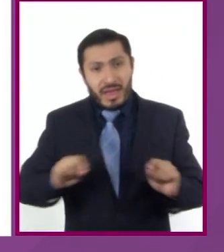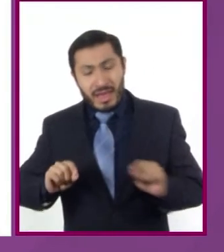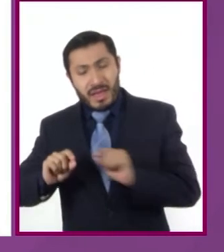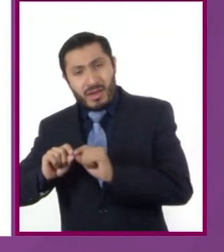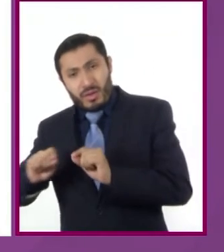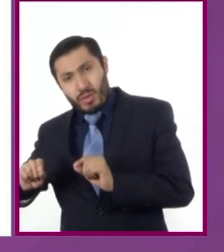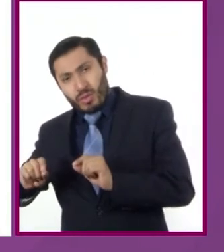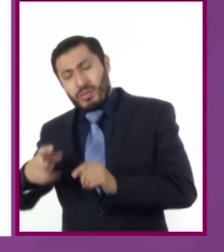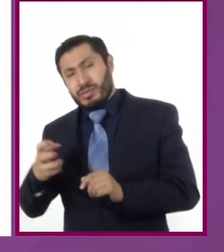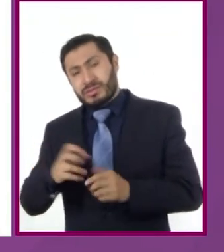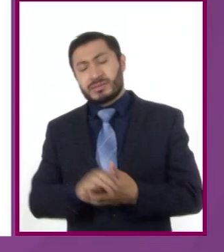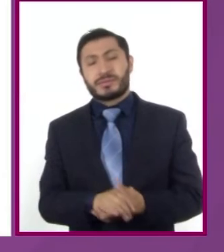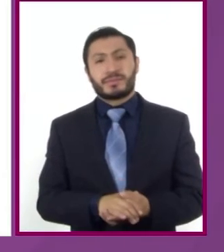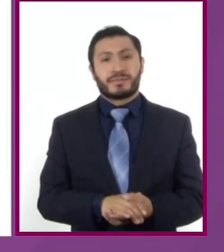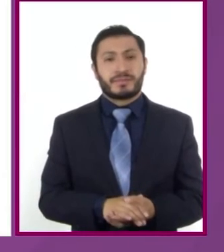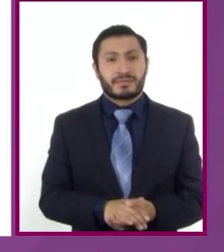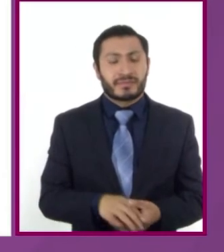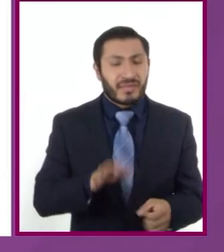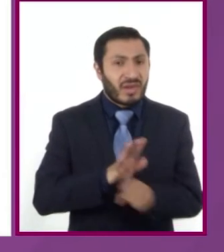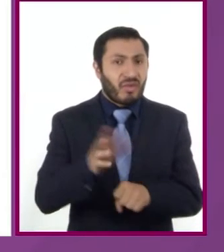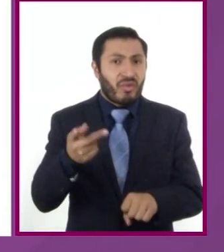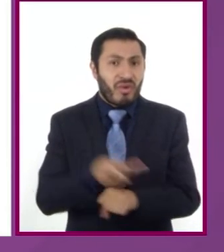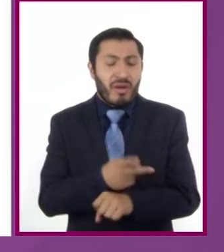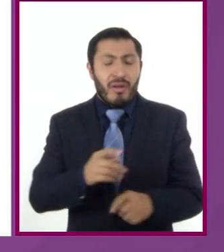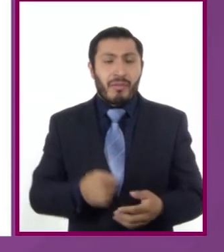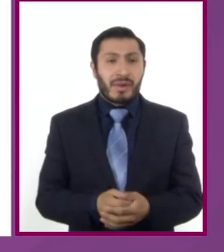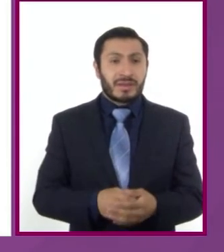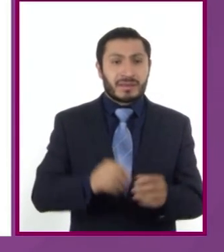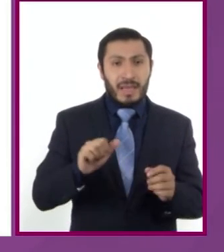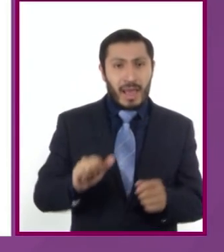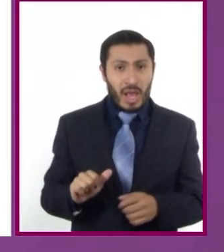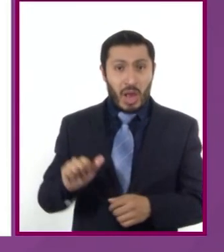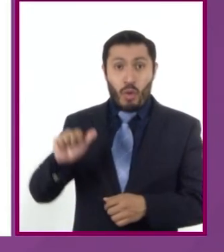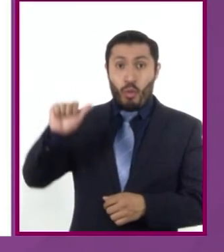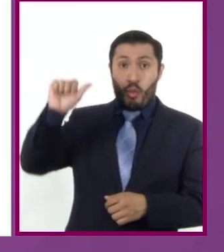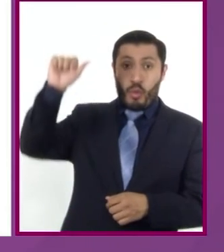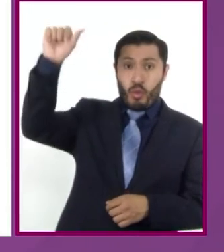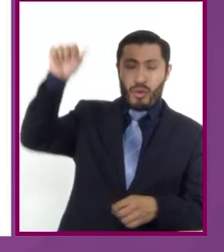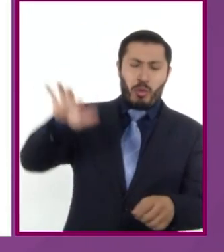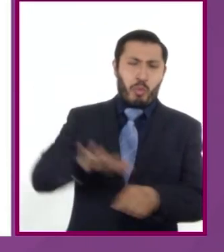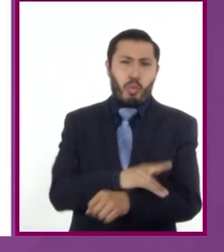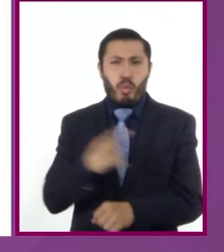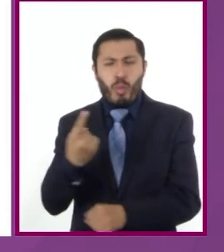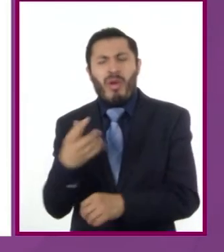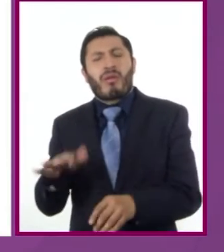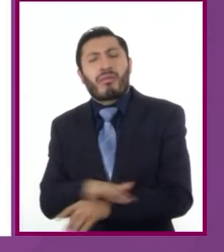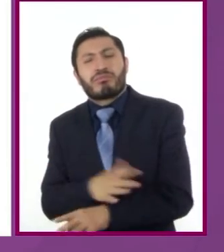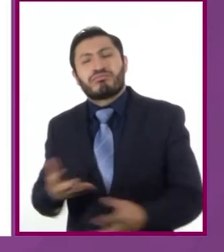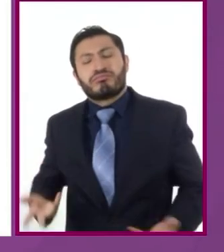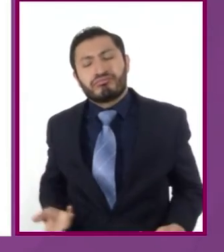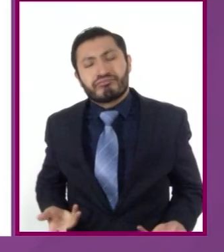rectángulos? ¿Qué sucede con la medida de la altura? ¿Por qué?